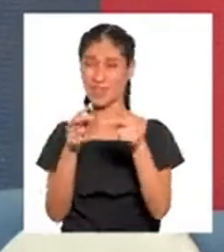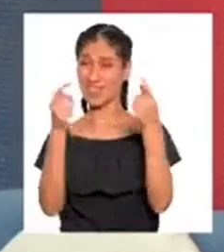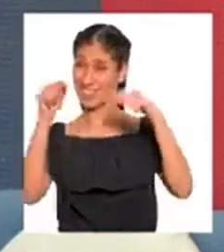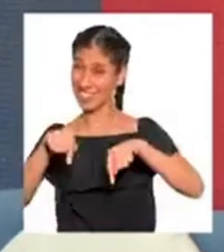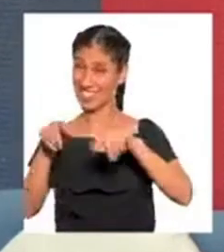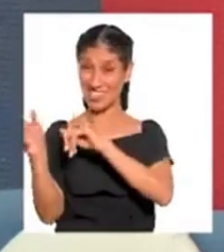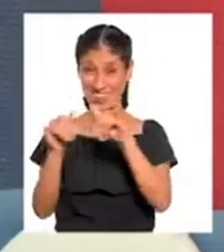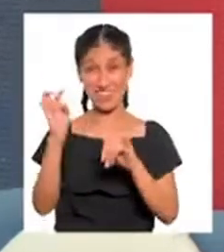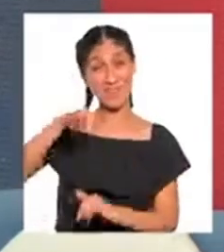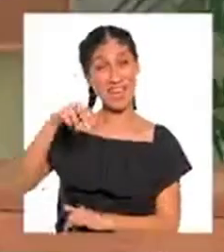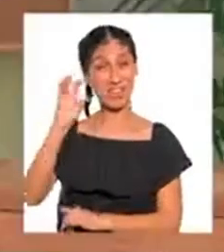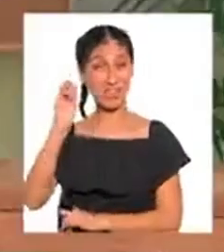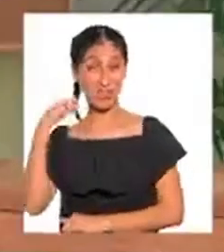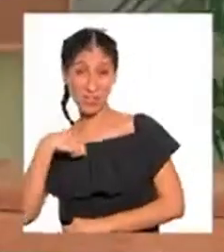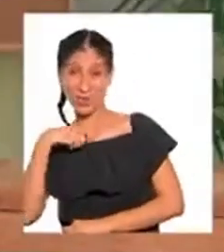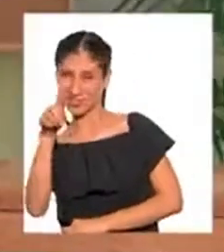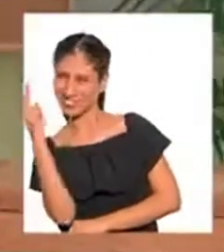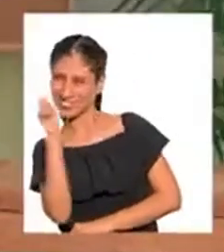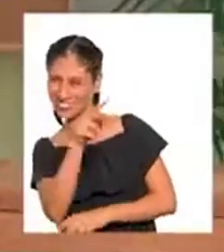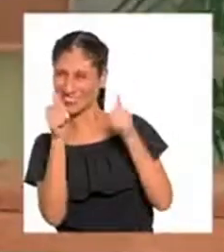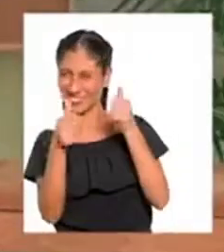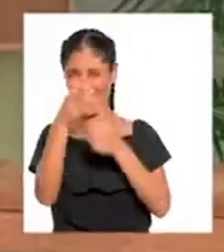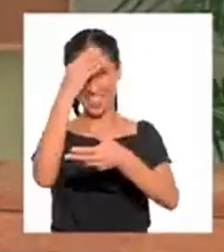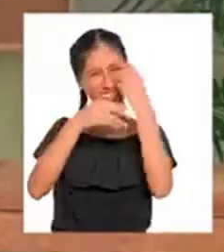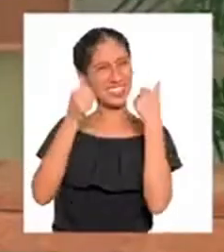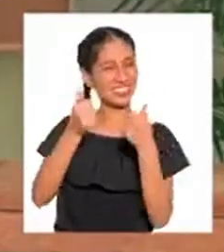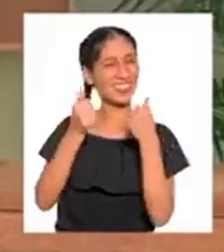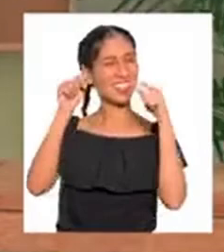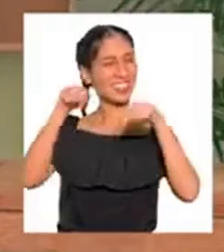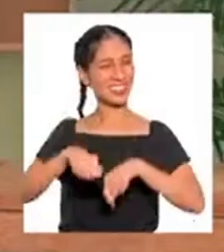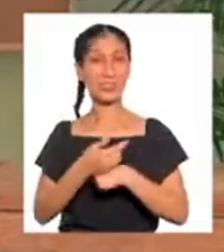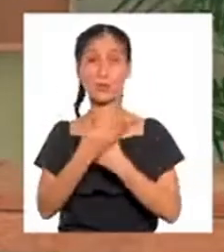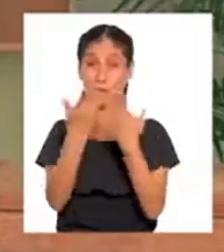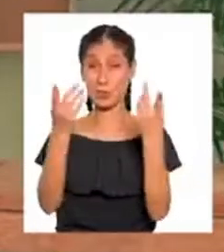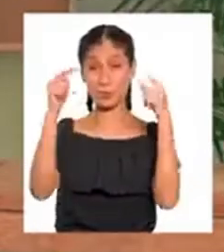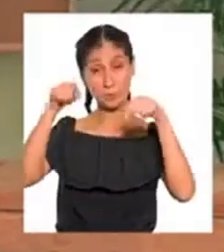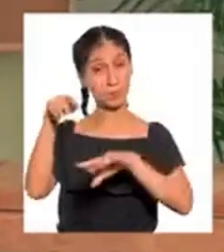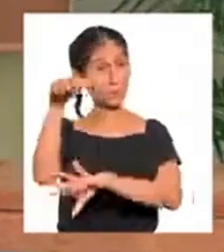tanto como Mario y yo. Así es, Promo 2021. Que tengan